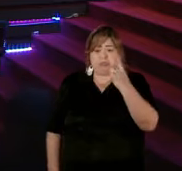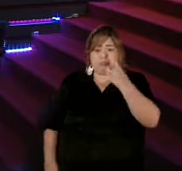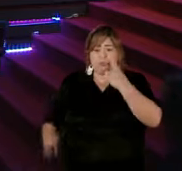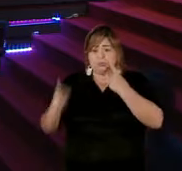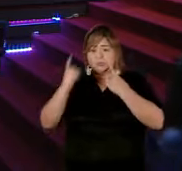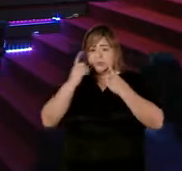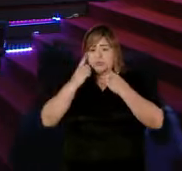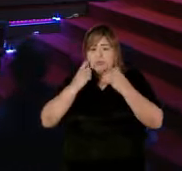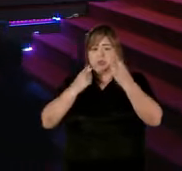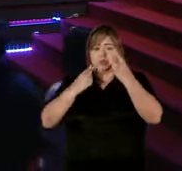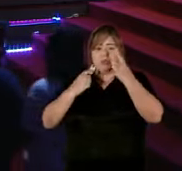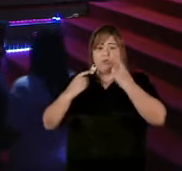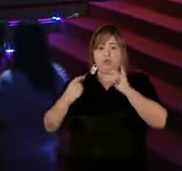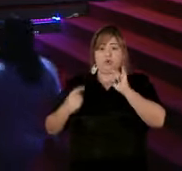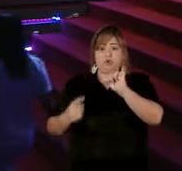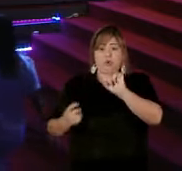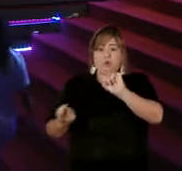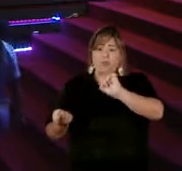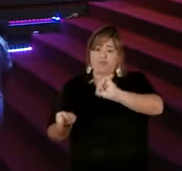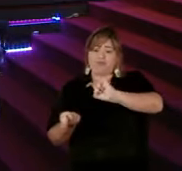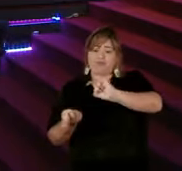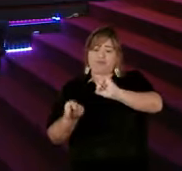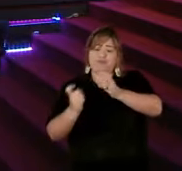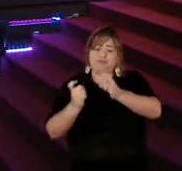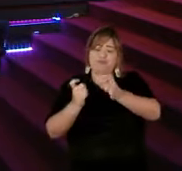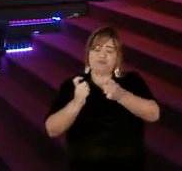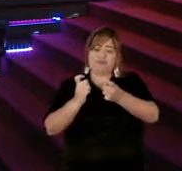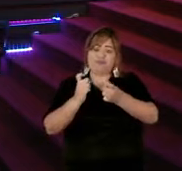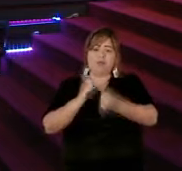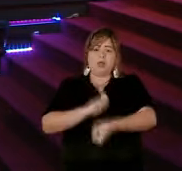vas a cambiar. Ay, ay, ay, ay, ay, ay.